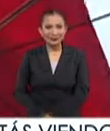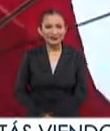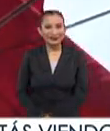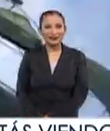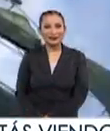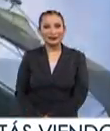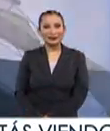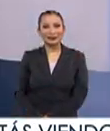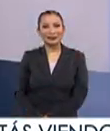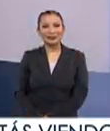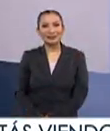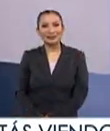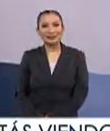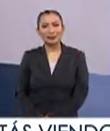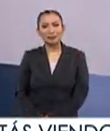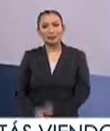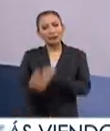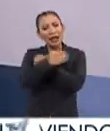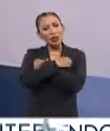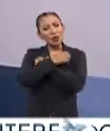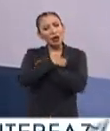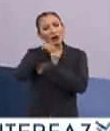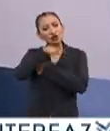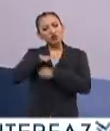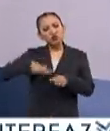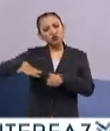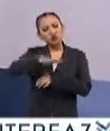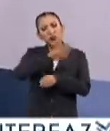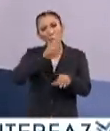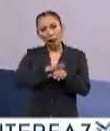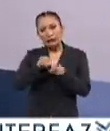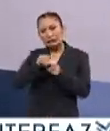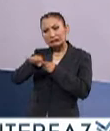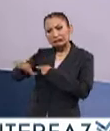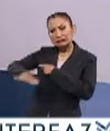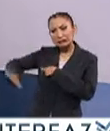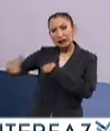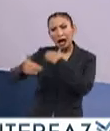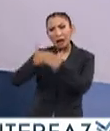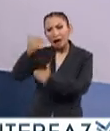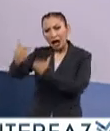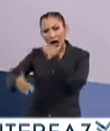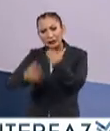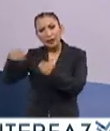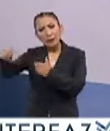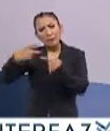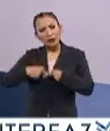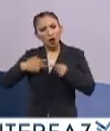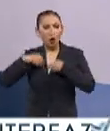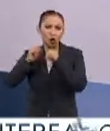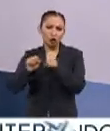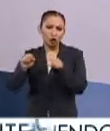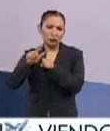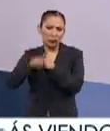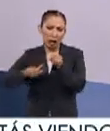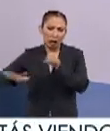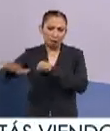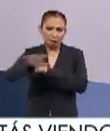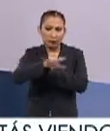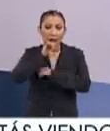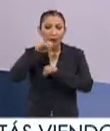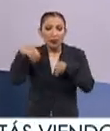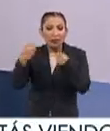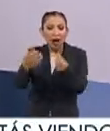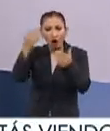Comenzamos. La educación es uno de los factores que más influye en el avance y progreso de personas y sociedades. Además de